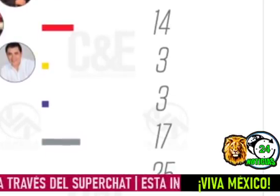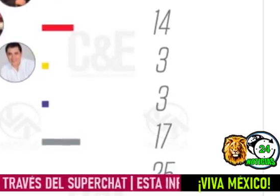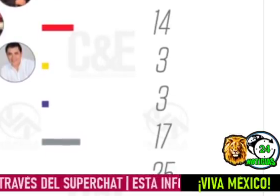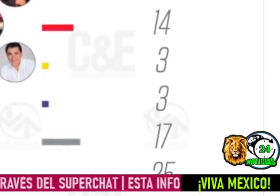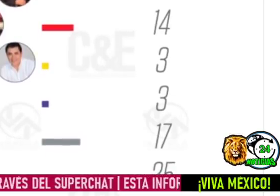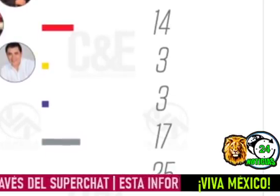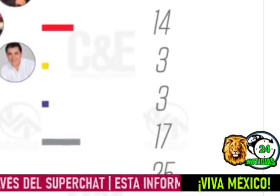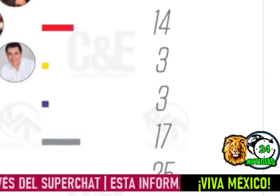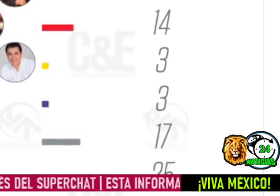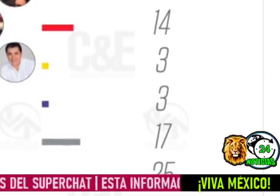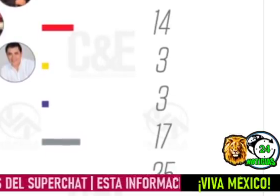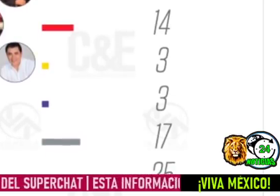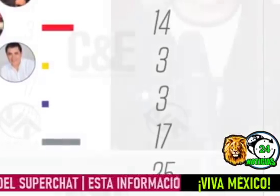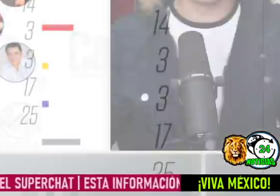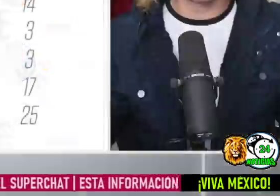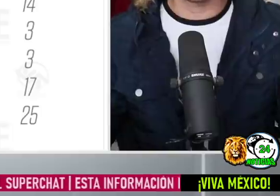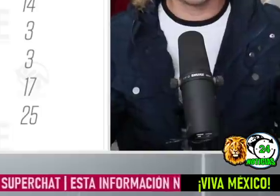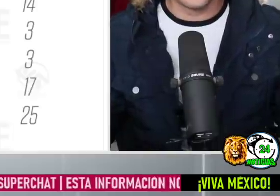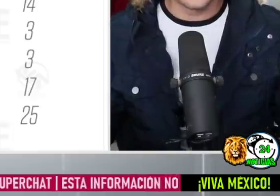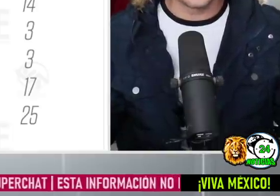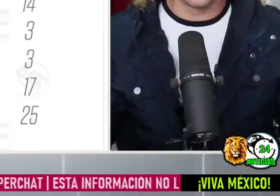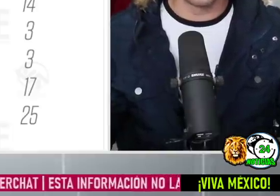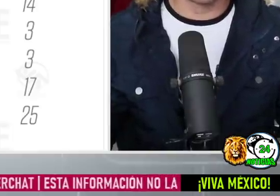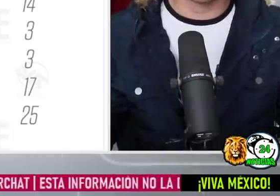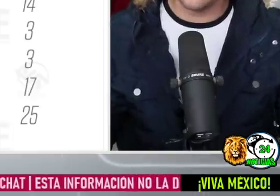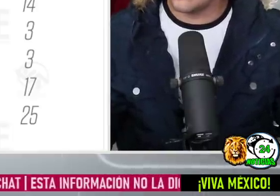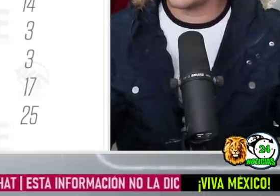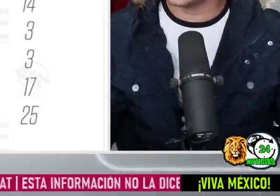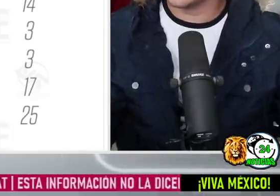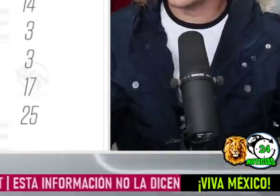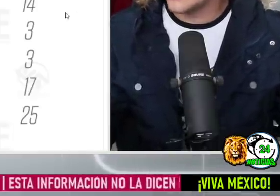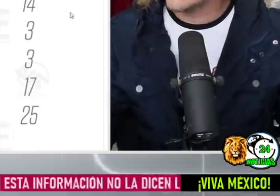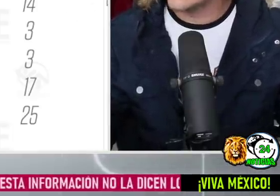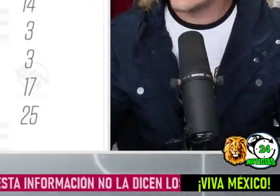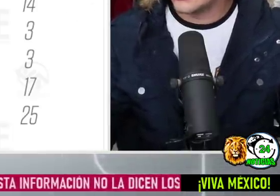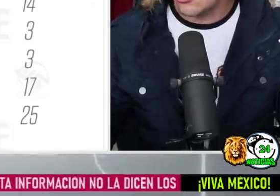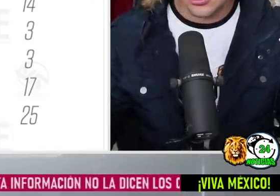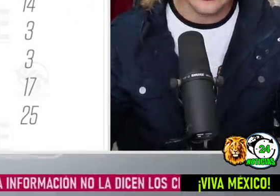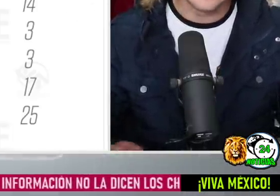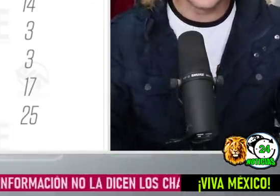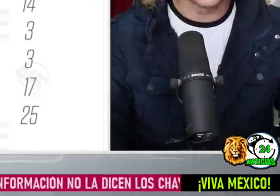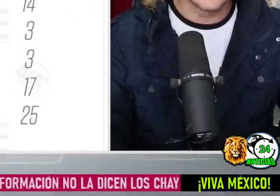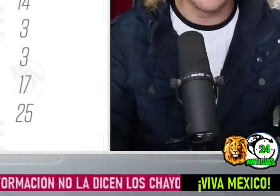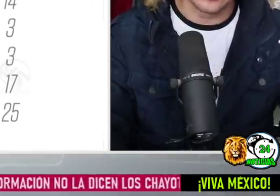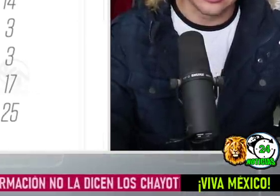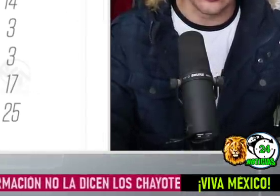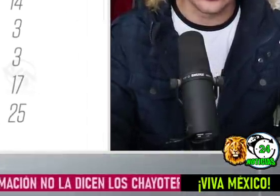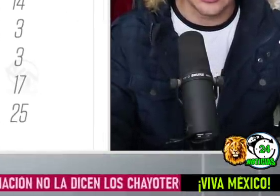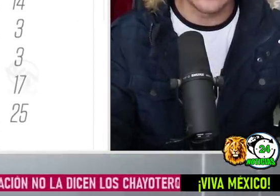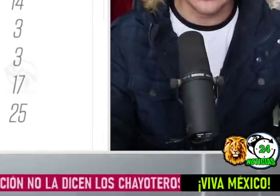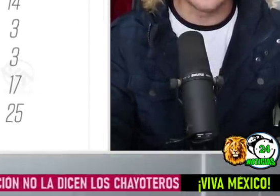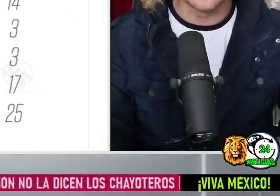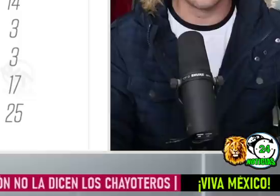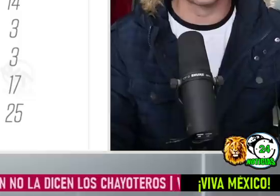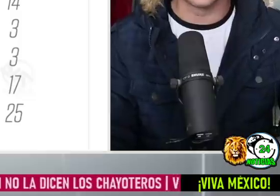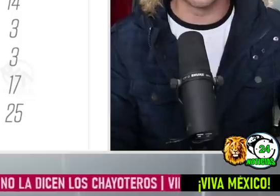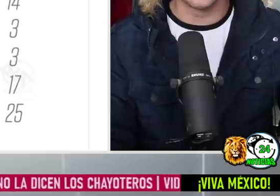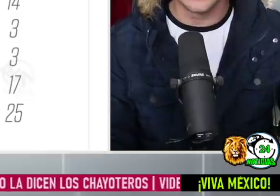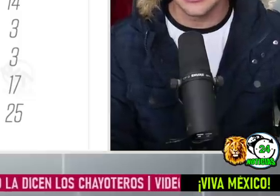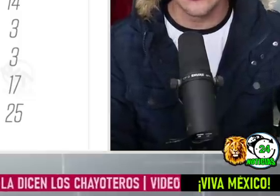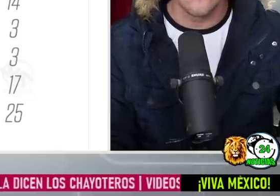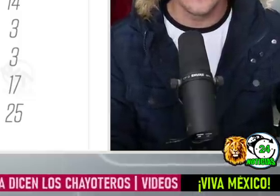contrario a lo que dicen todos los medios de comunicación, todos los chayoteros, y lo quiero decir así porque son los chayoteros quienes lo